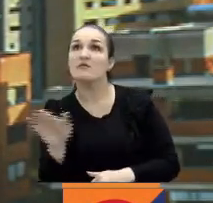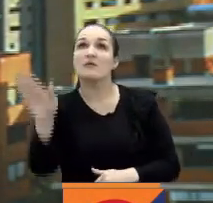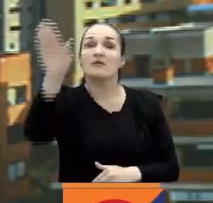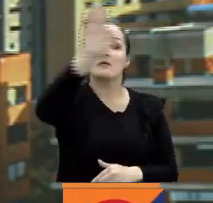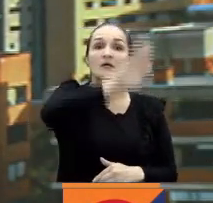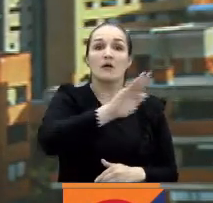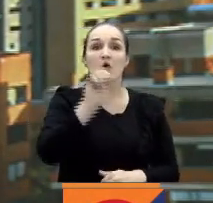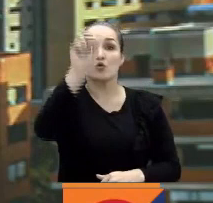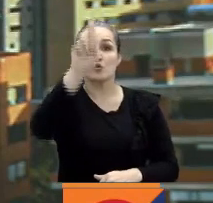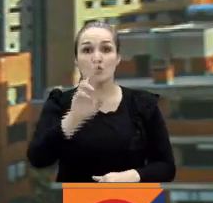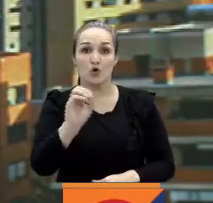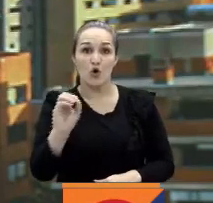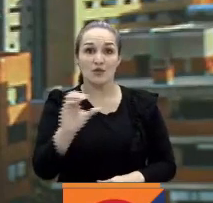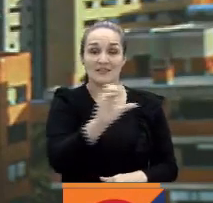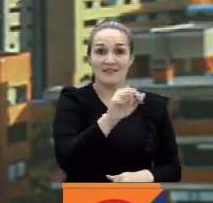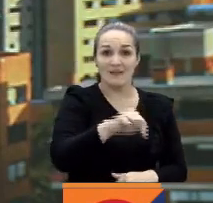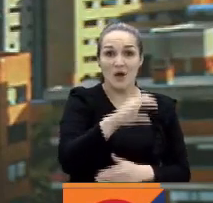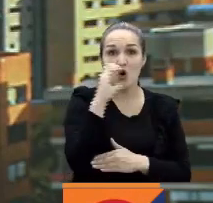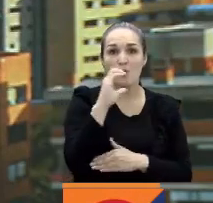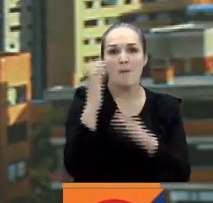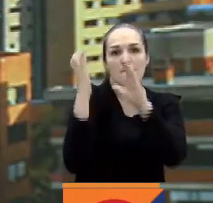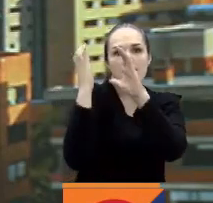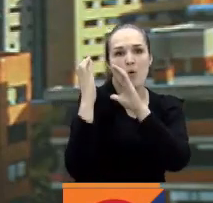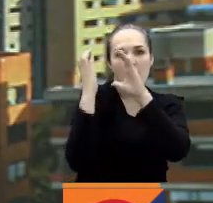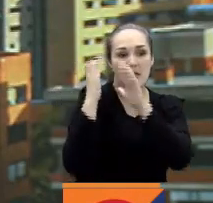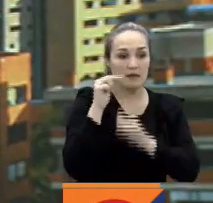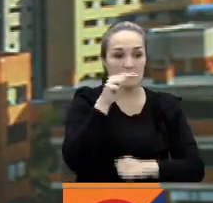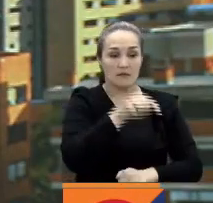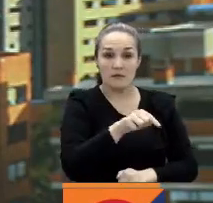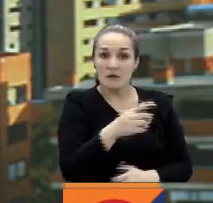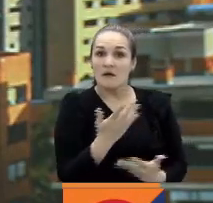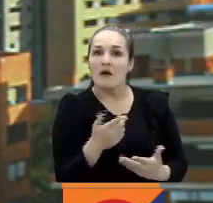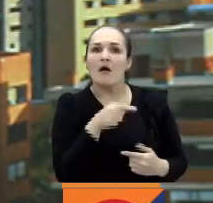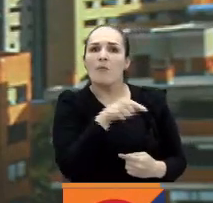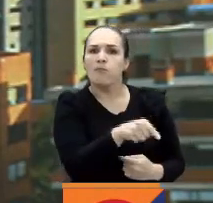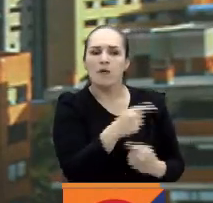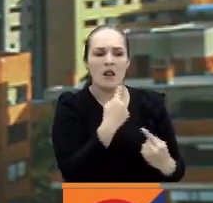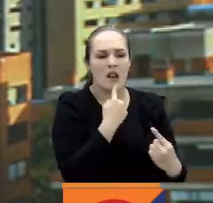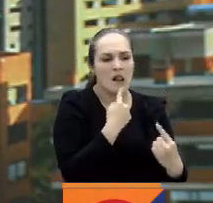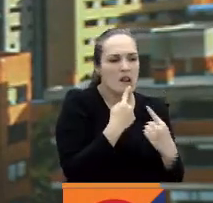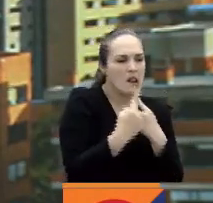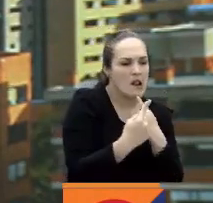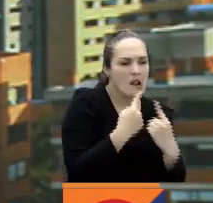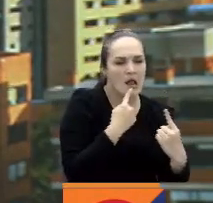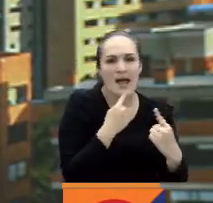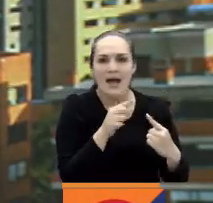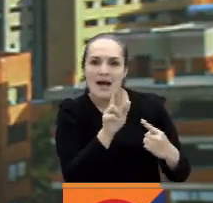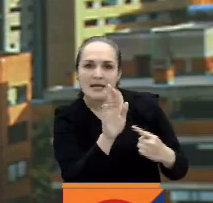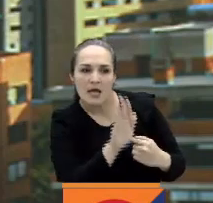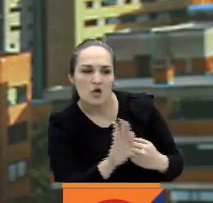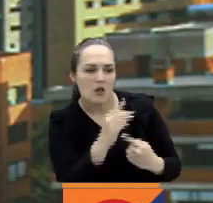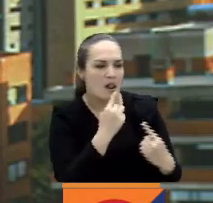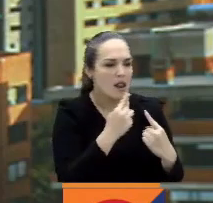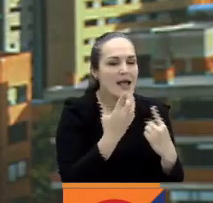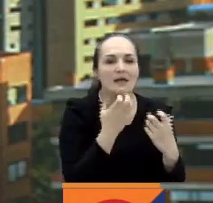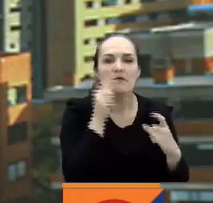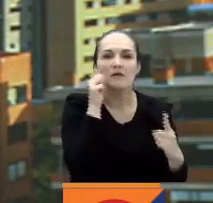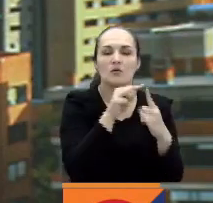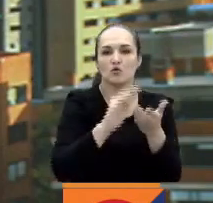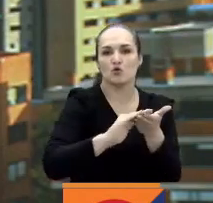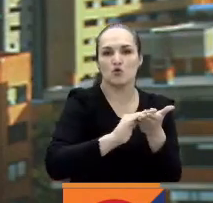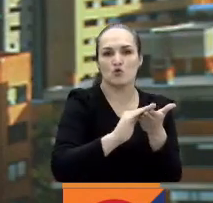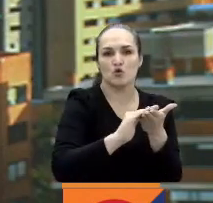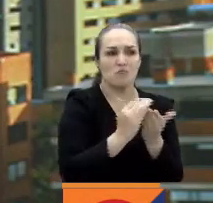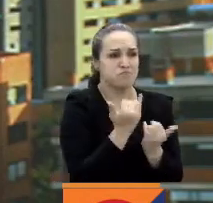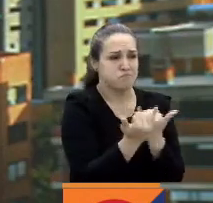En el suroccidente de nuestro país, en Popayán exactamente, avanza una jornada de diálogos regionales que pretenden encontrar soluciones para las